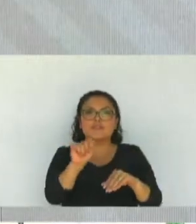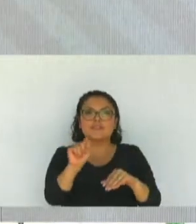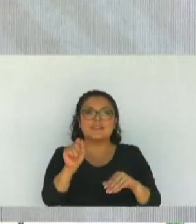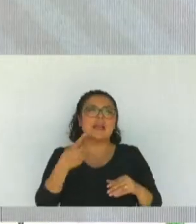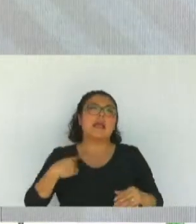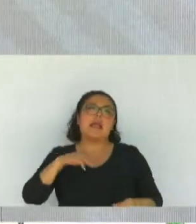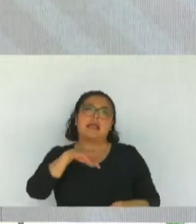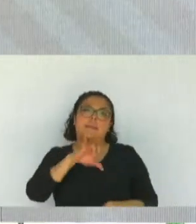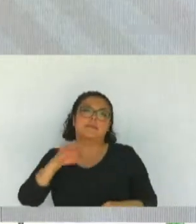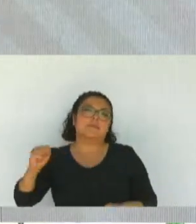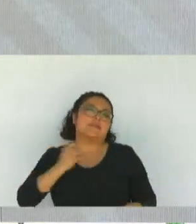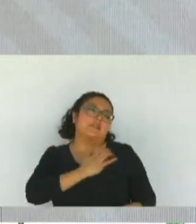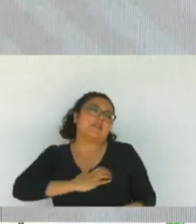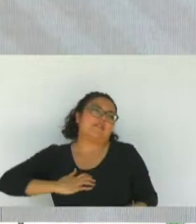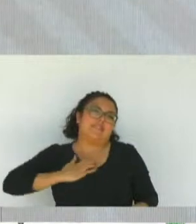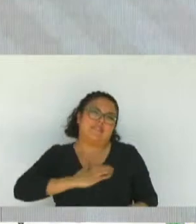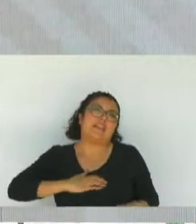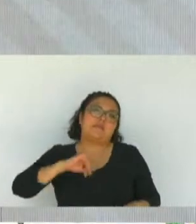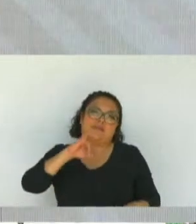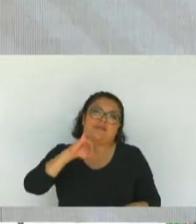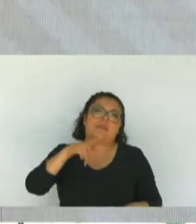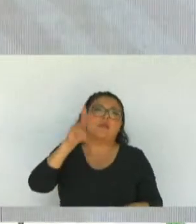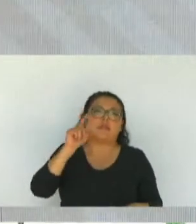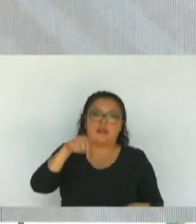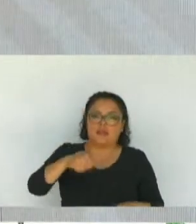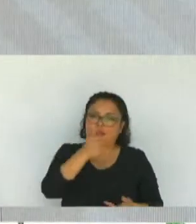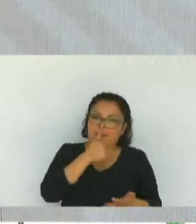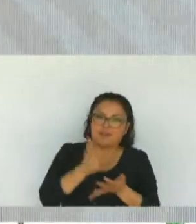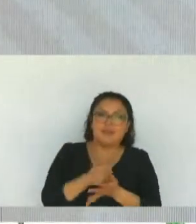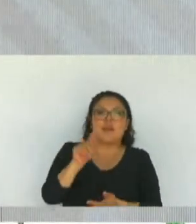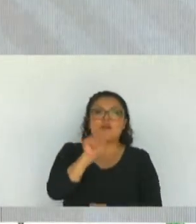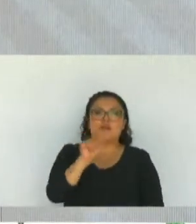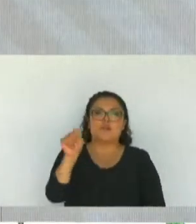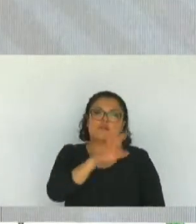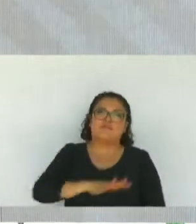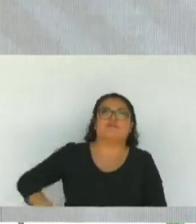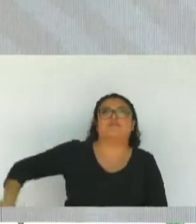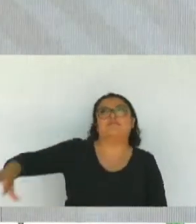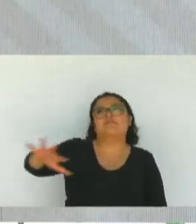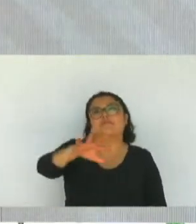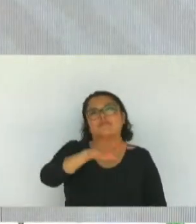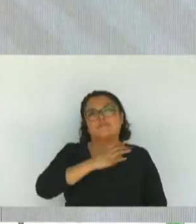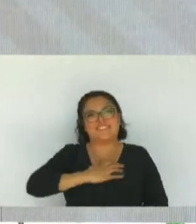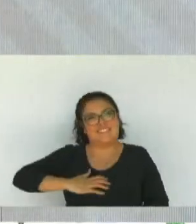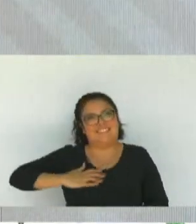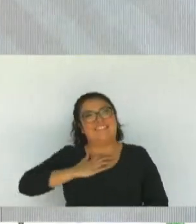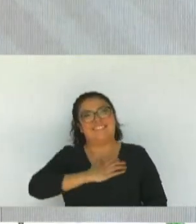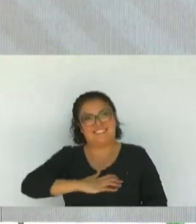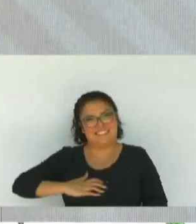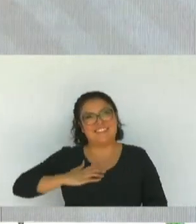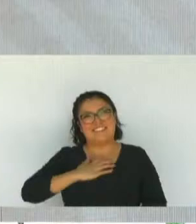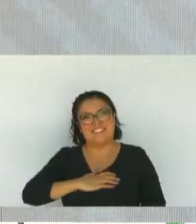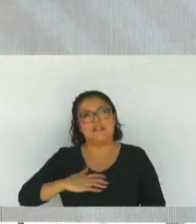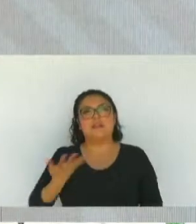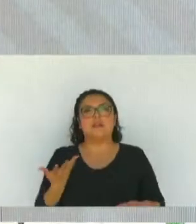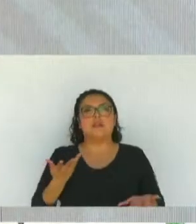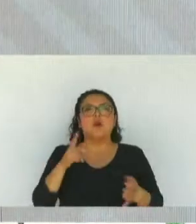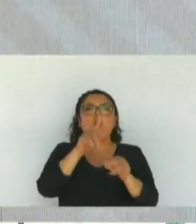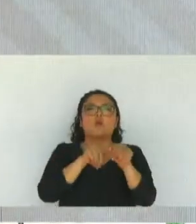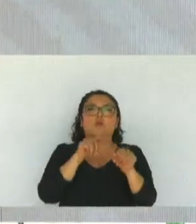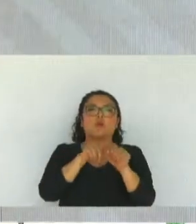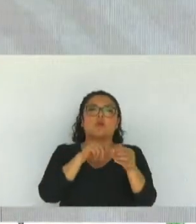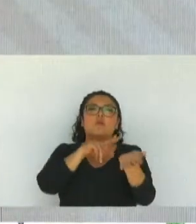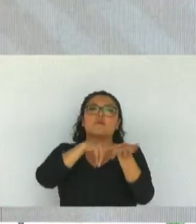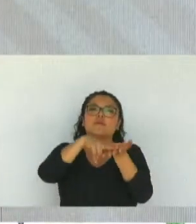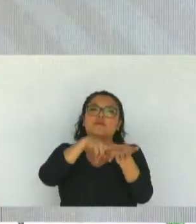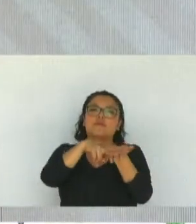sino ya a todo el pueblo de la comarca lagunera. Y por eso es que mantiene estos colores, por eso compartimos el color verde, IMSS,